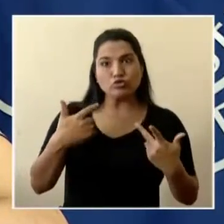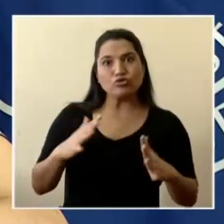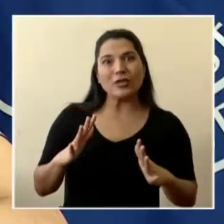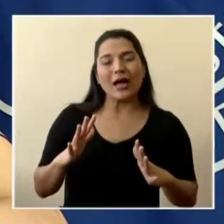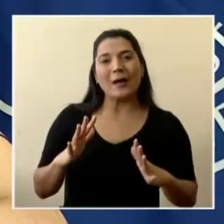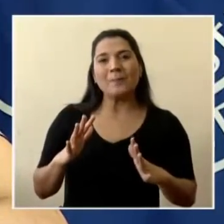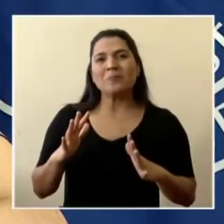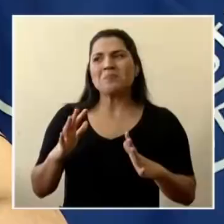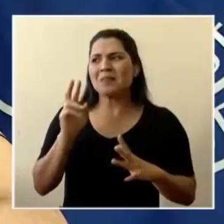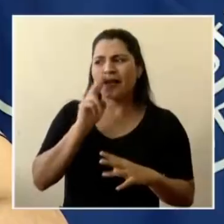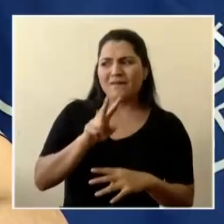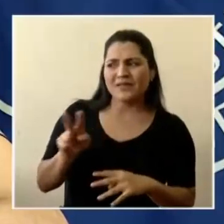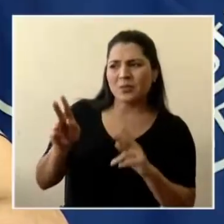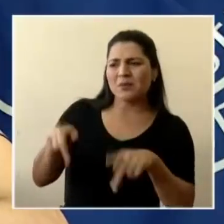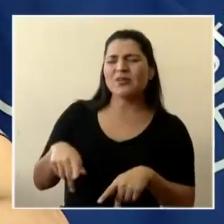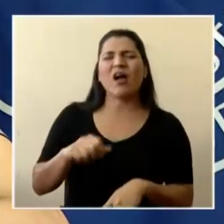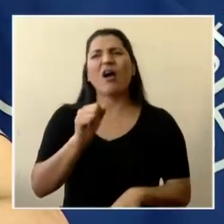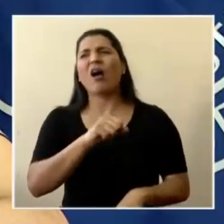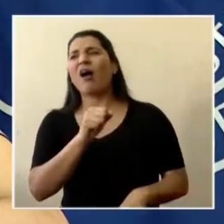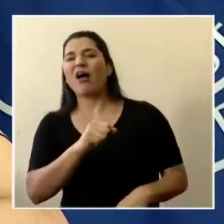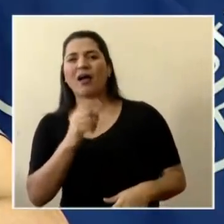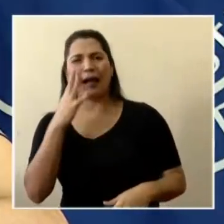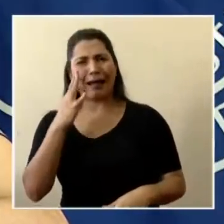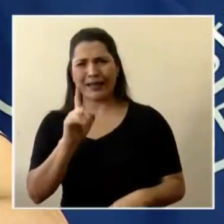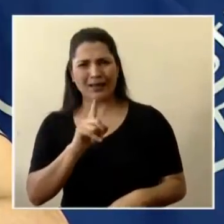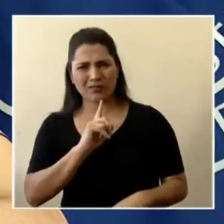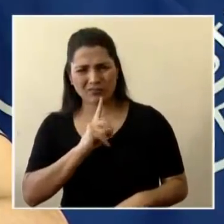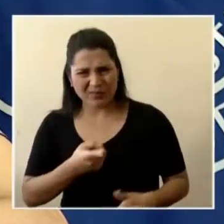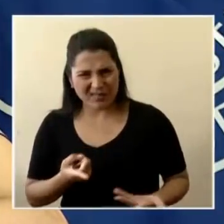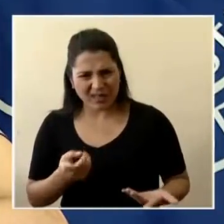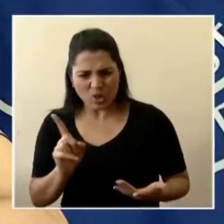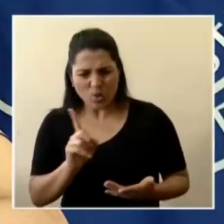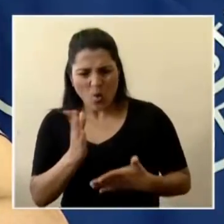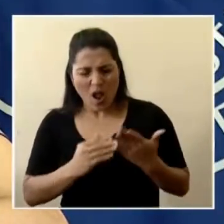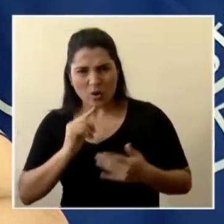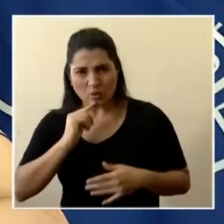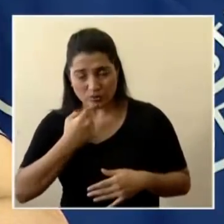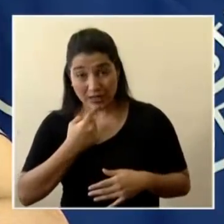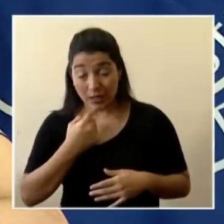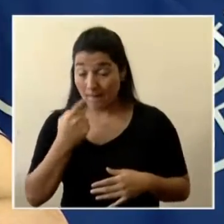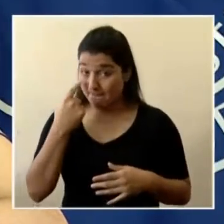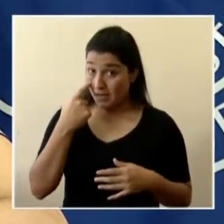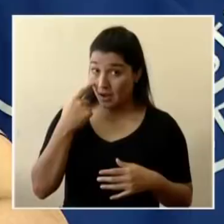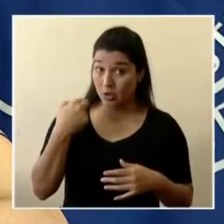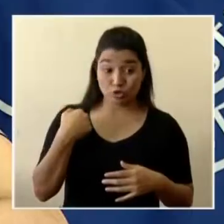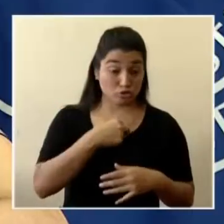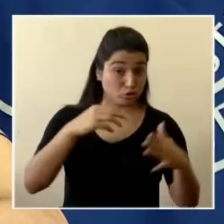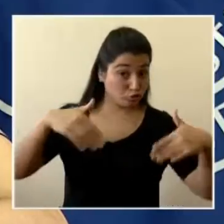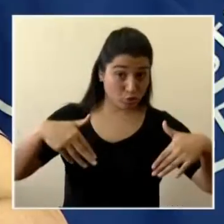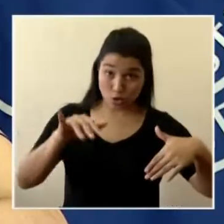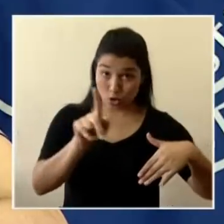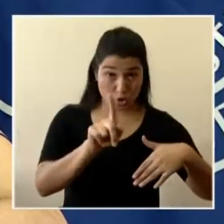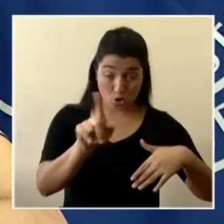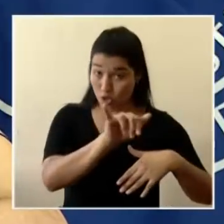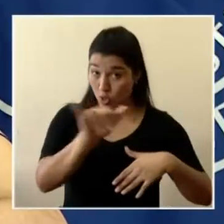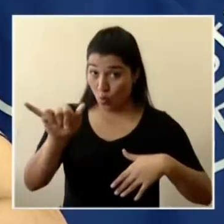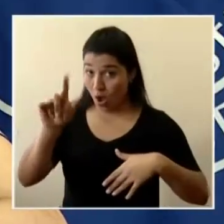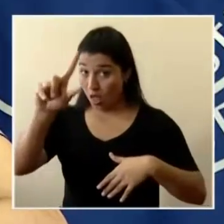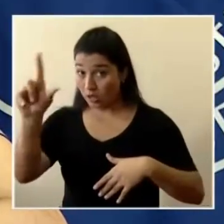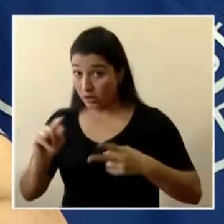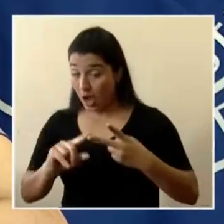como que si esto no fuera en serio. Vean, en este momento no hemos tenido un escenario como el de Italia o España, pero todavía no